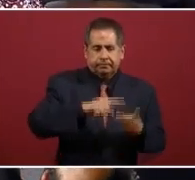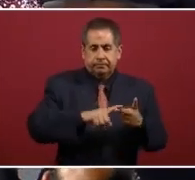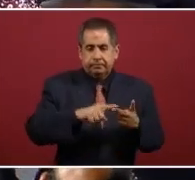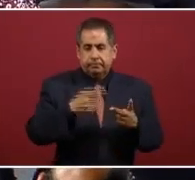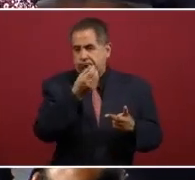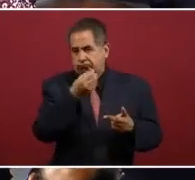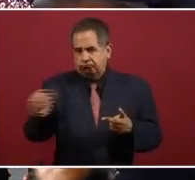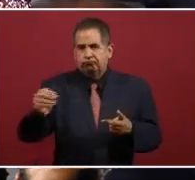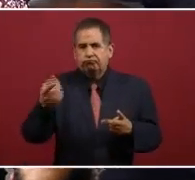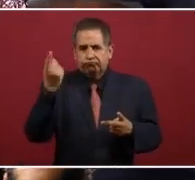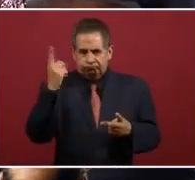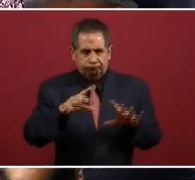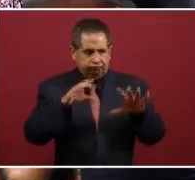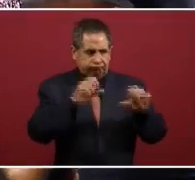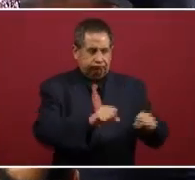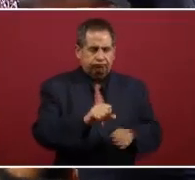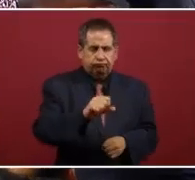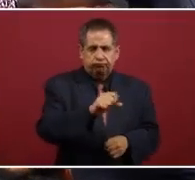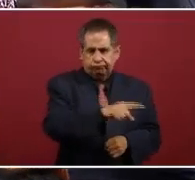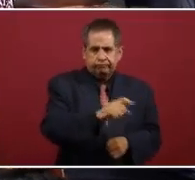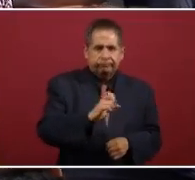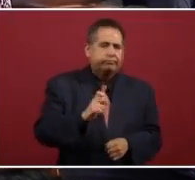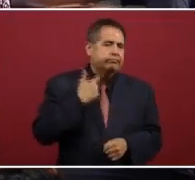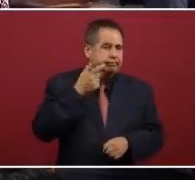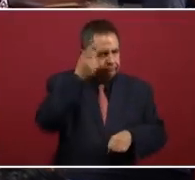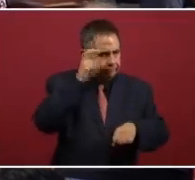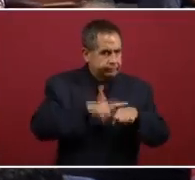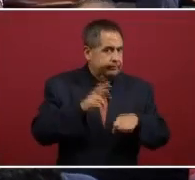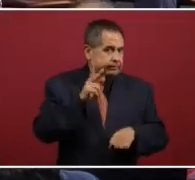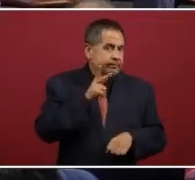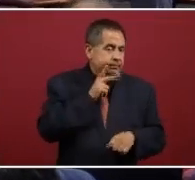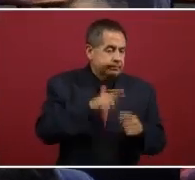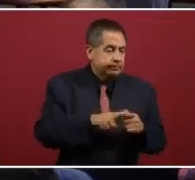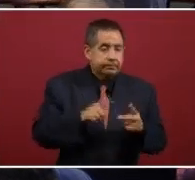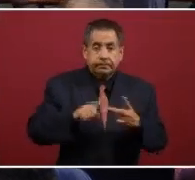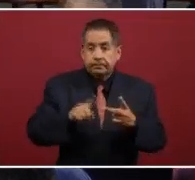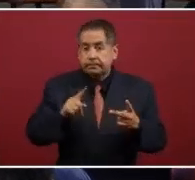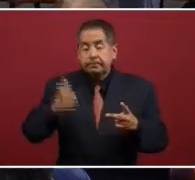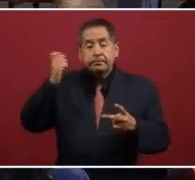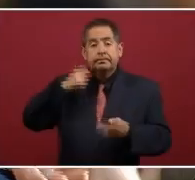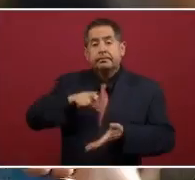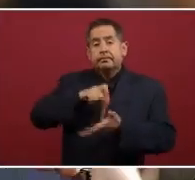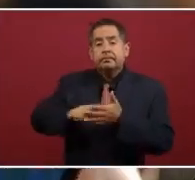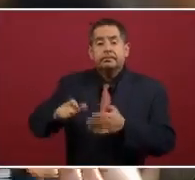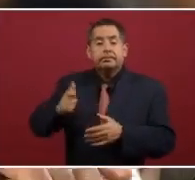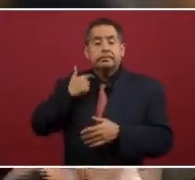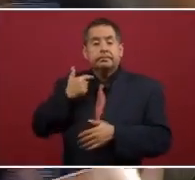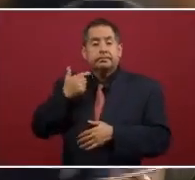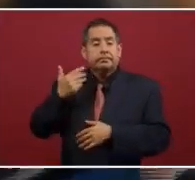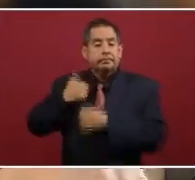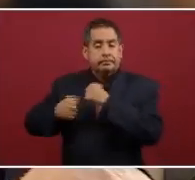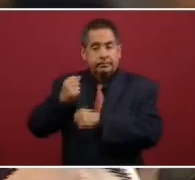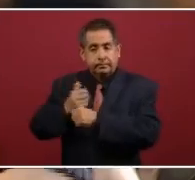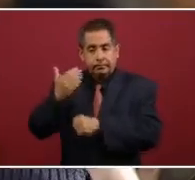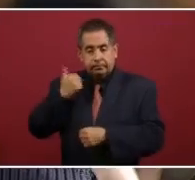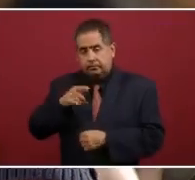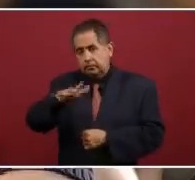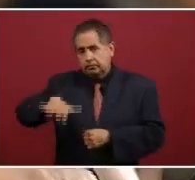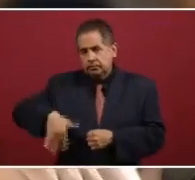contra Lozoya, esta compra se realizó en el sexenio pasado y, bueno, usted acaba de